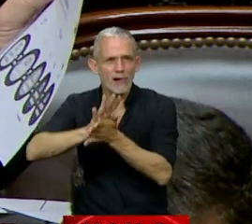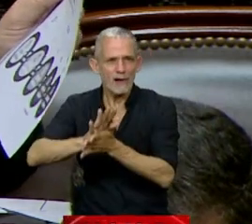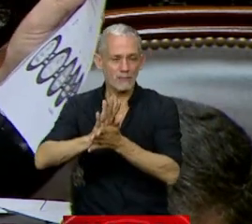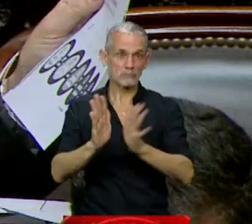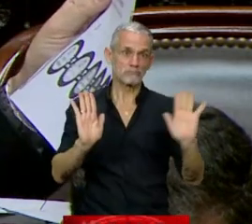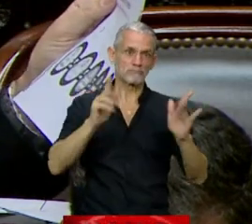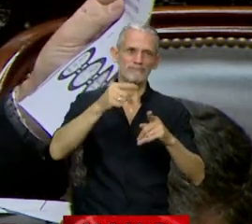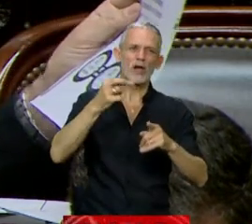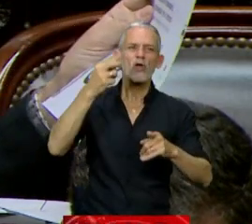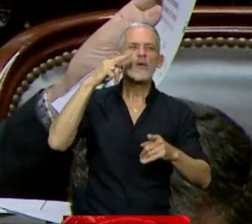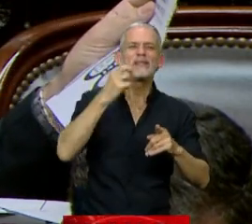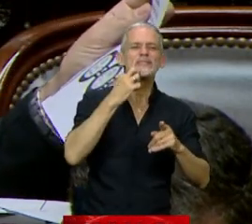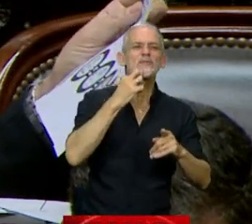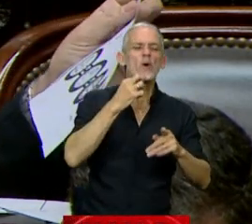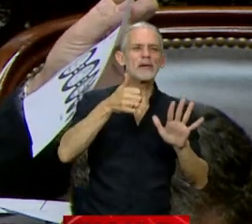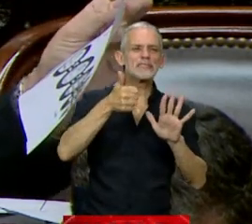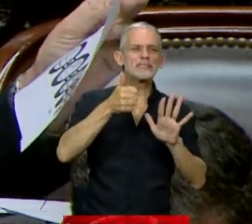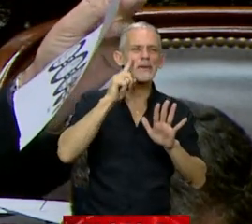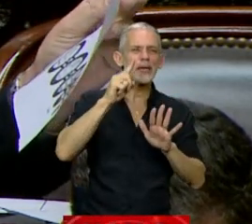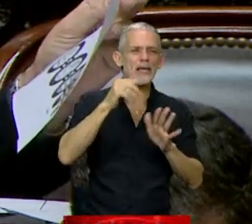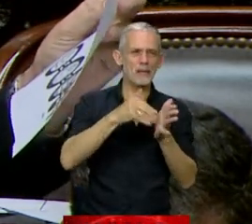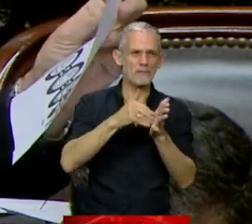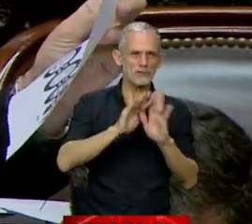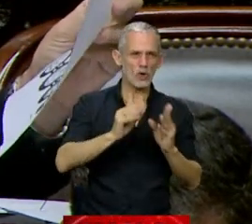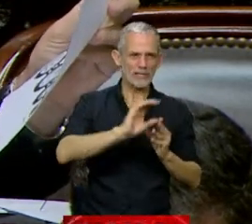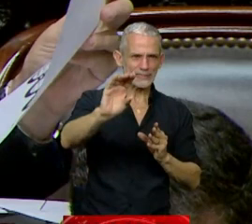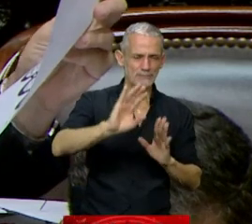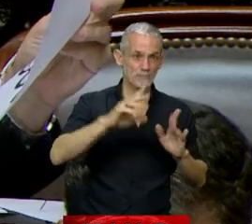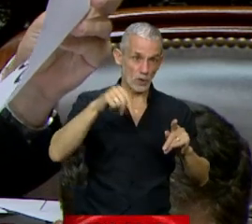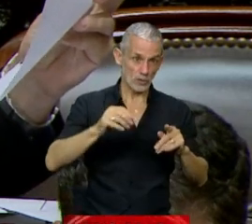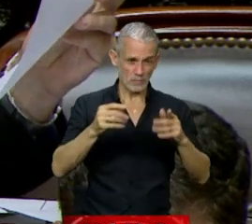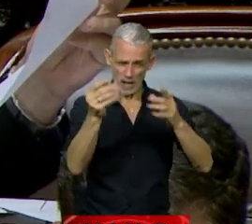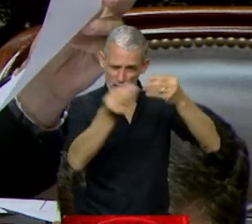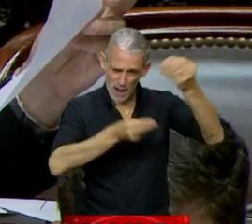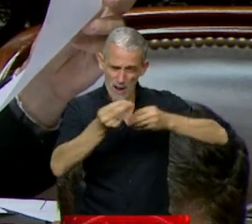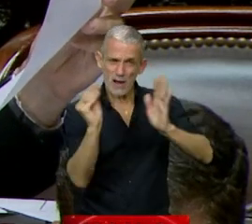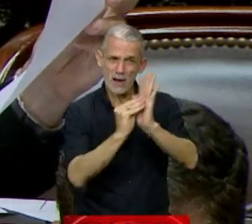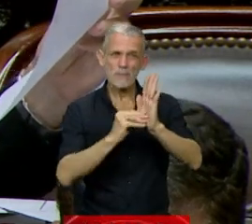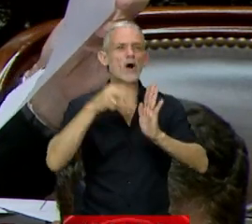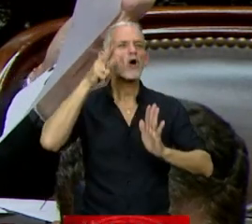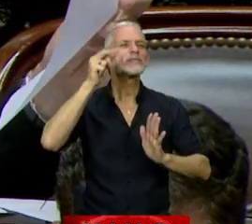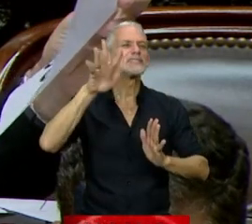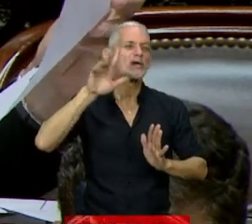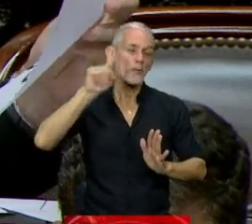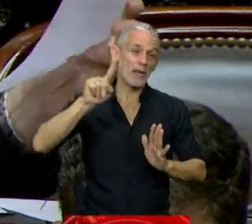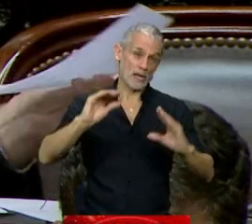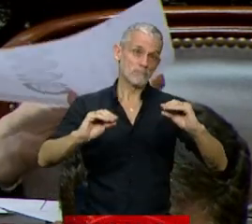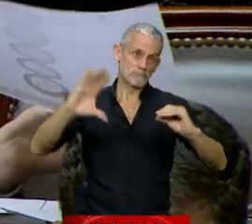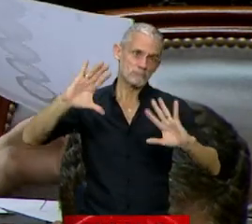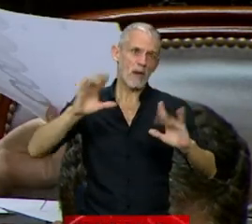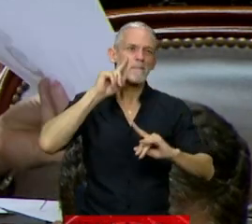en 2019 eran 6 mil millones. Hoy, para el 2023, se proponen 85 mil